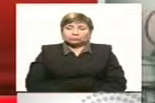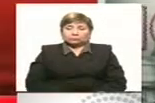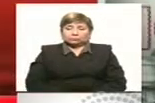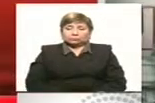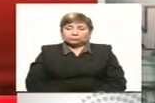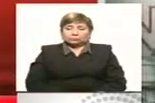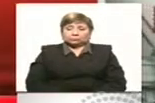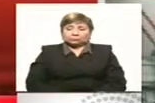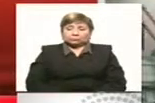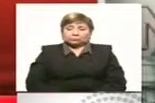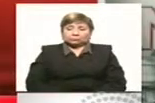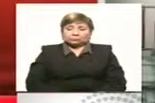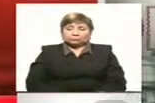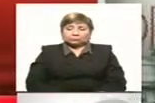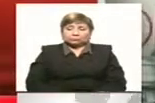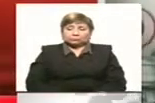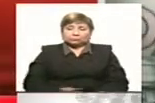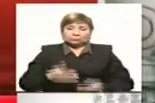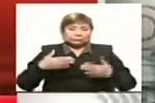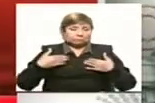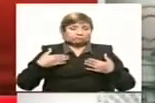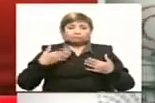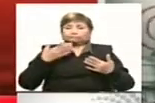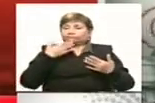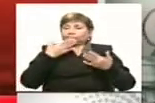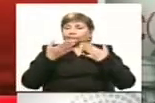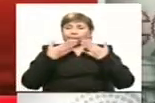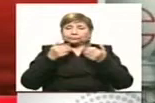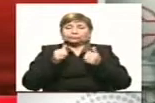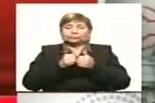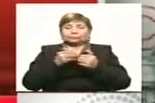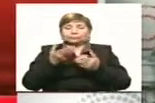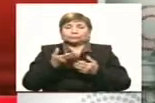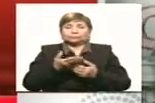¿Cómo está, congresista? Qué gusto conversar con usted.